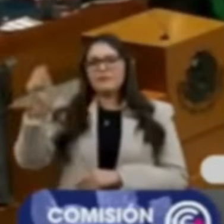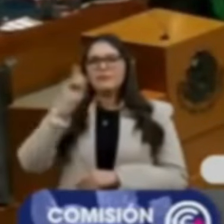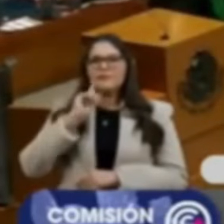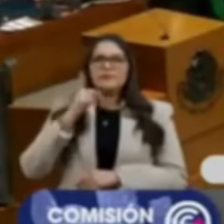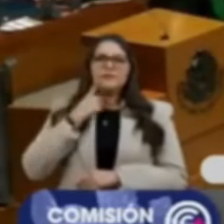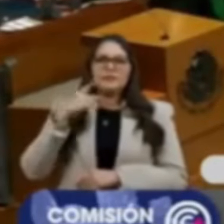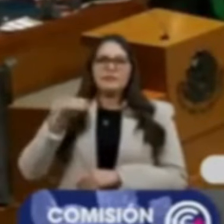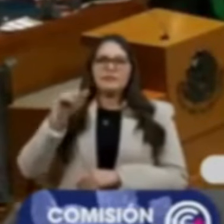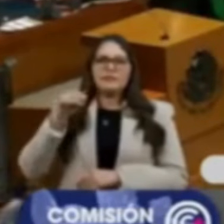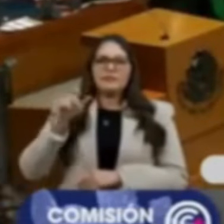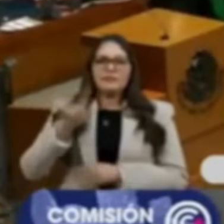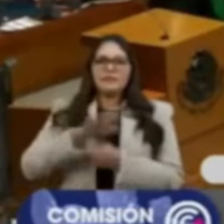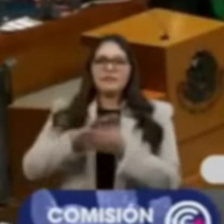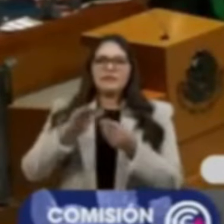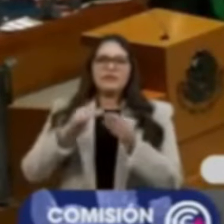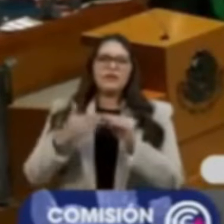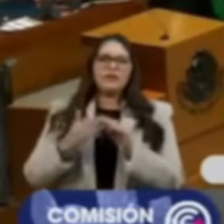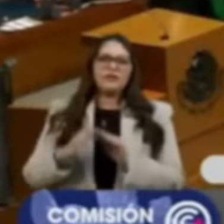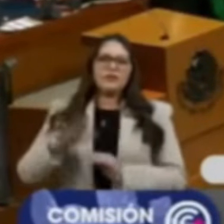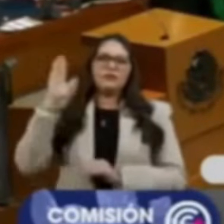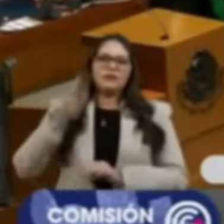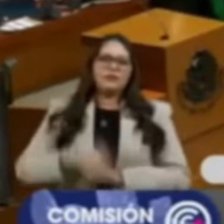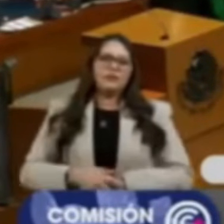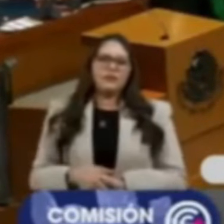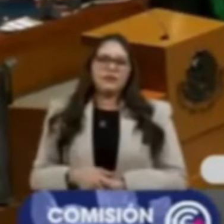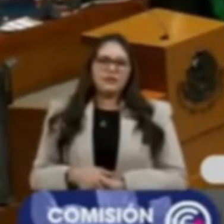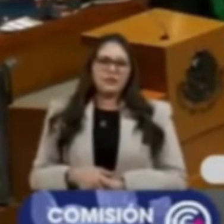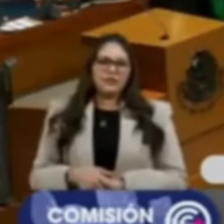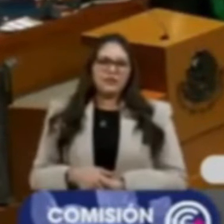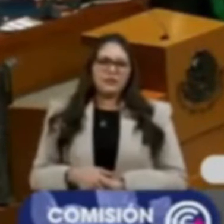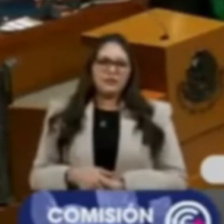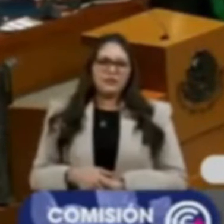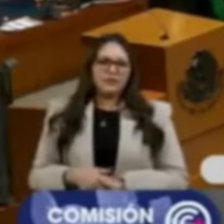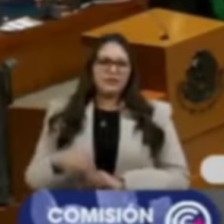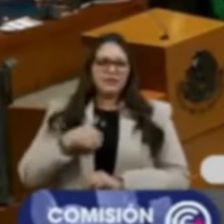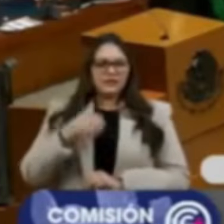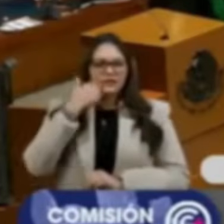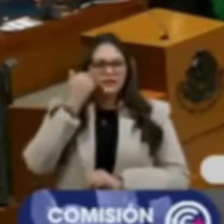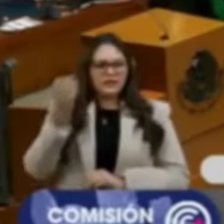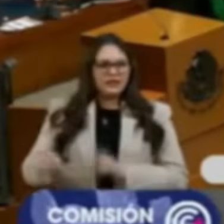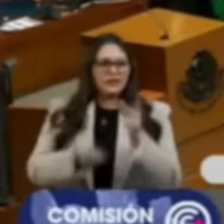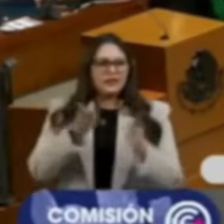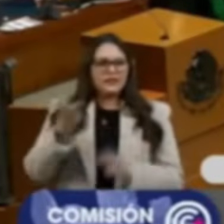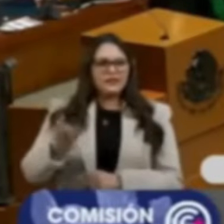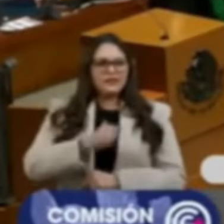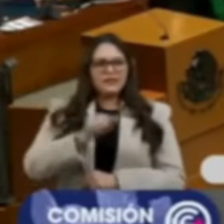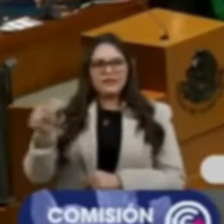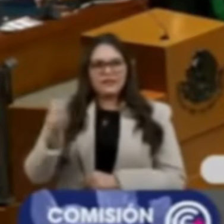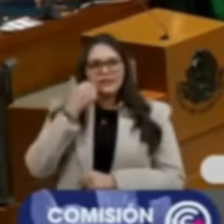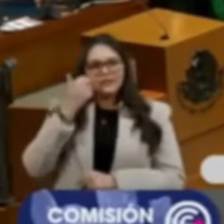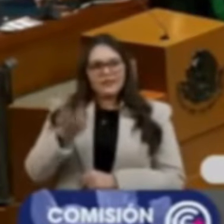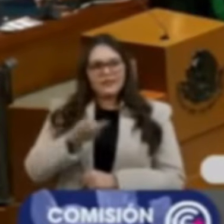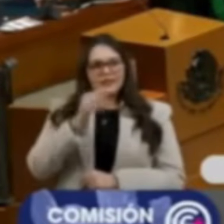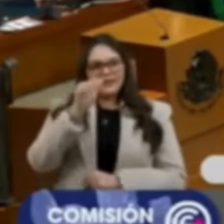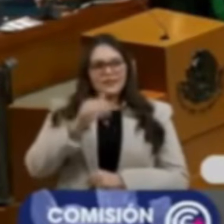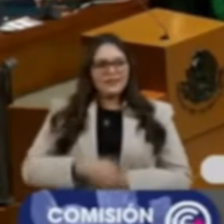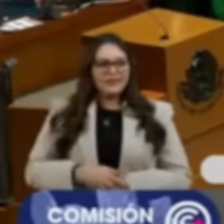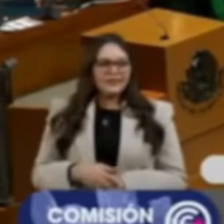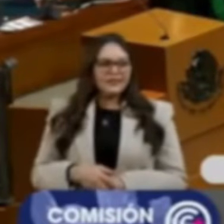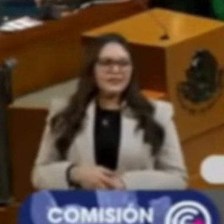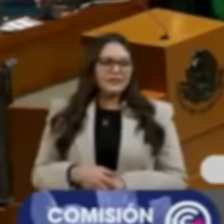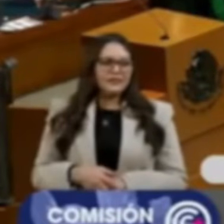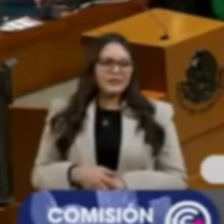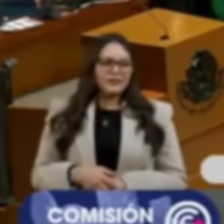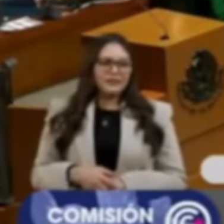objeto? Gracias, presidenta. Para ver si la oradora me permite realizarle una pregunta. Si le acepta una